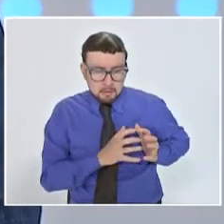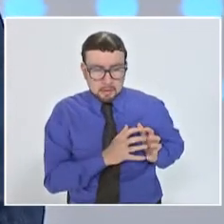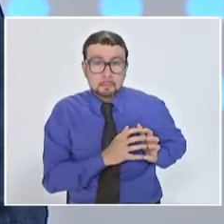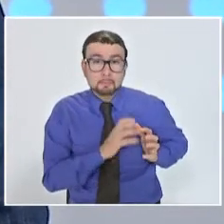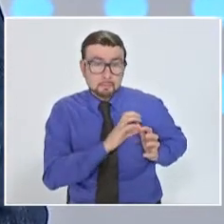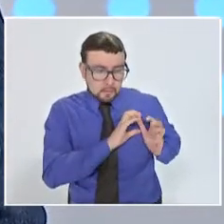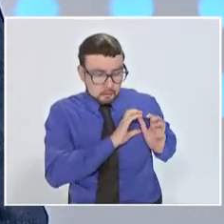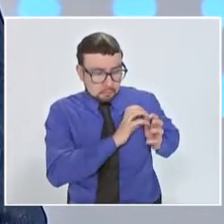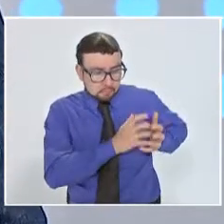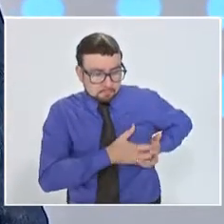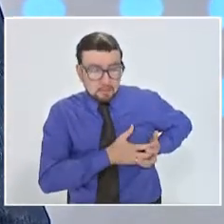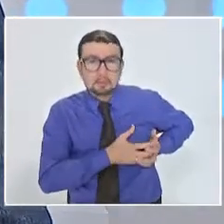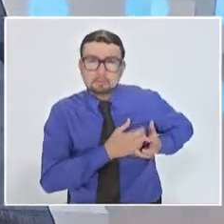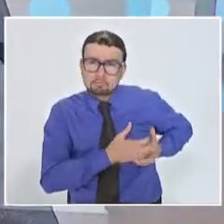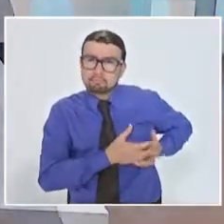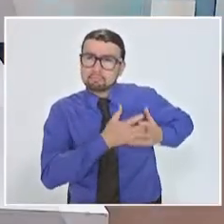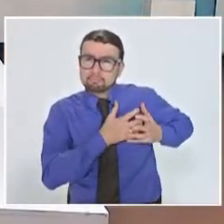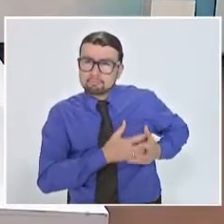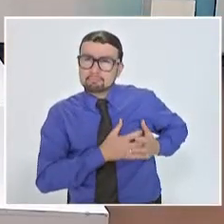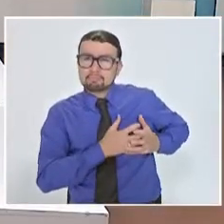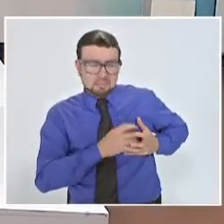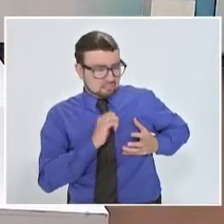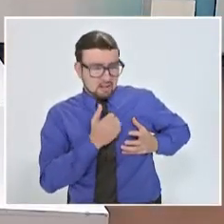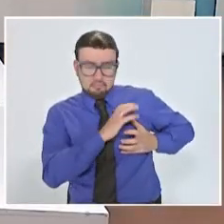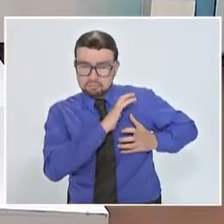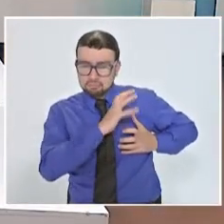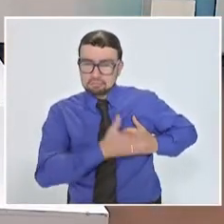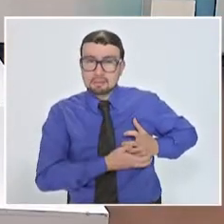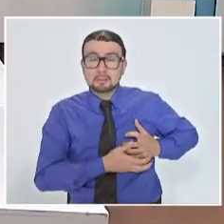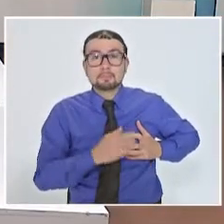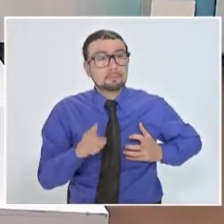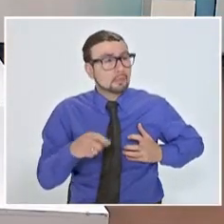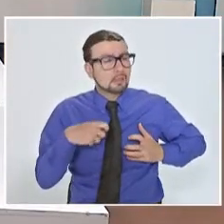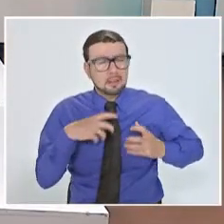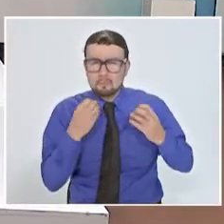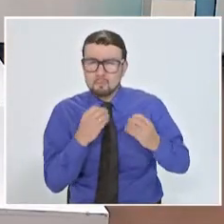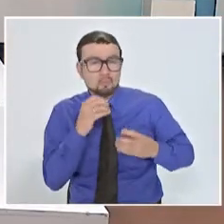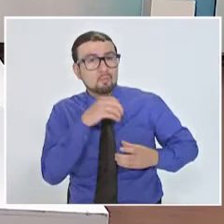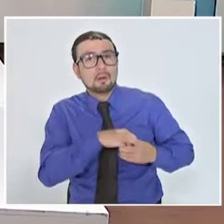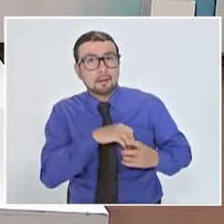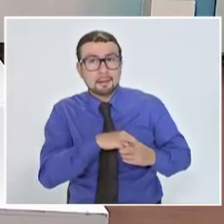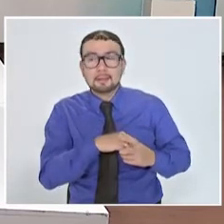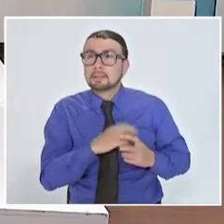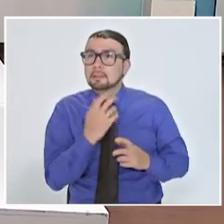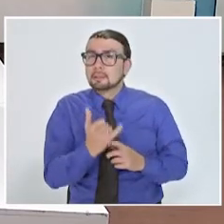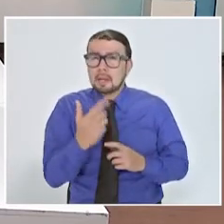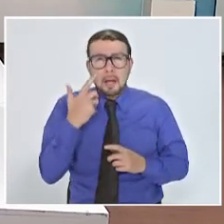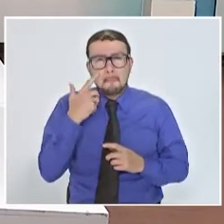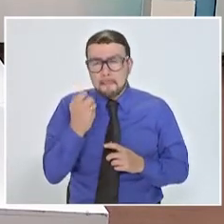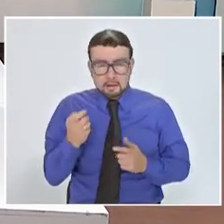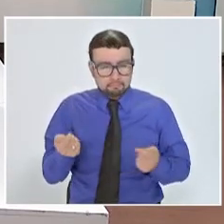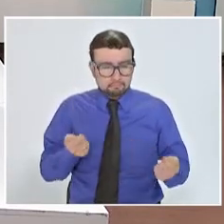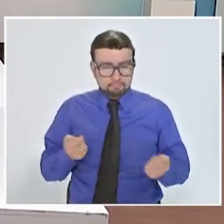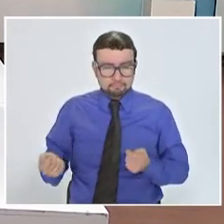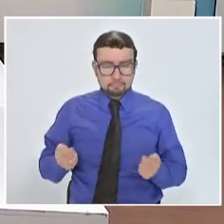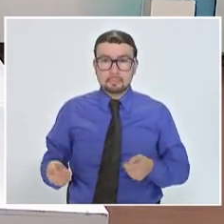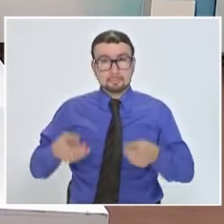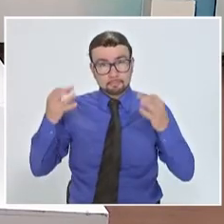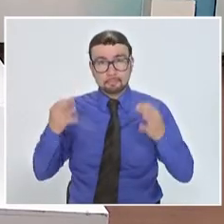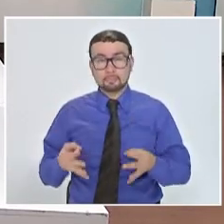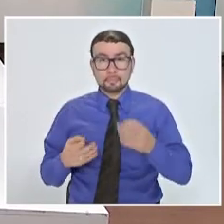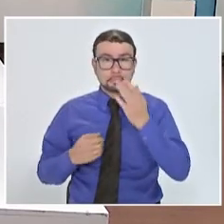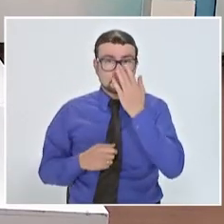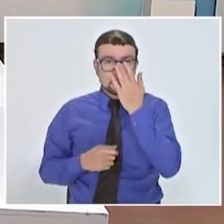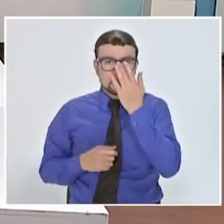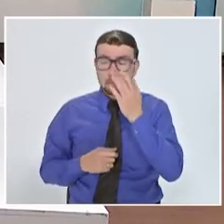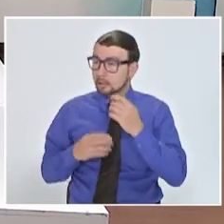colgajo, sobre todo en ese cuadrante superoexterno, que es donde más tejido hay, también es el cuadrante más agradecido con el resultado final. Después